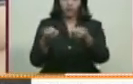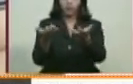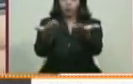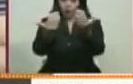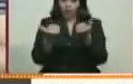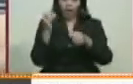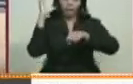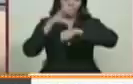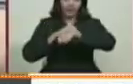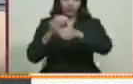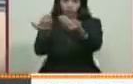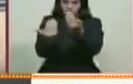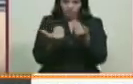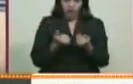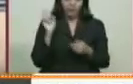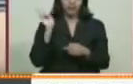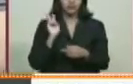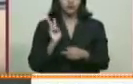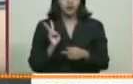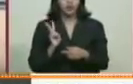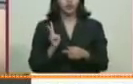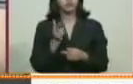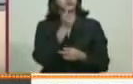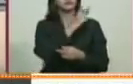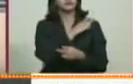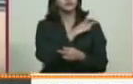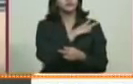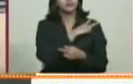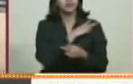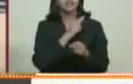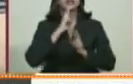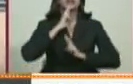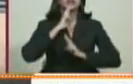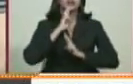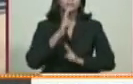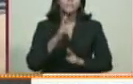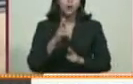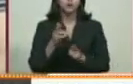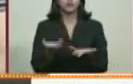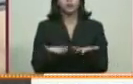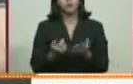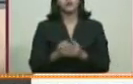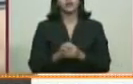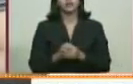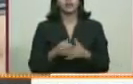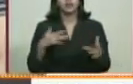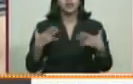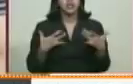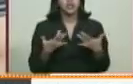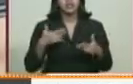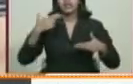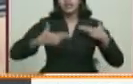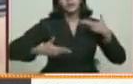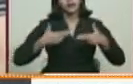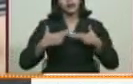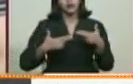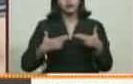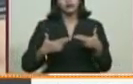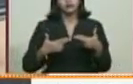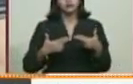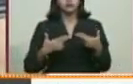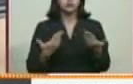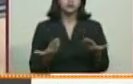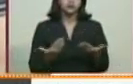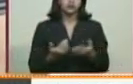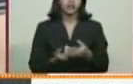las autoridades nacionales y que responda por este hecho criminal donde obviamente hay implicados cada